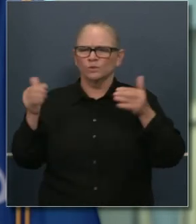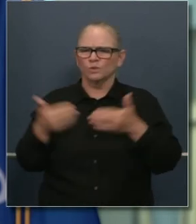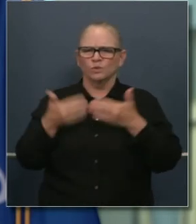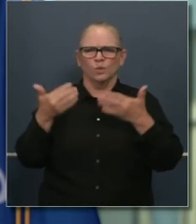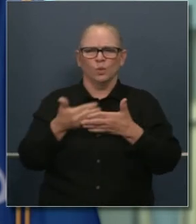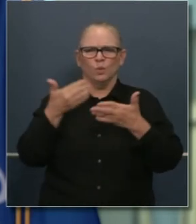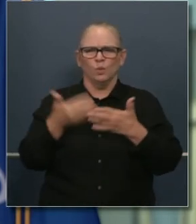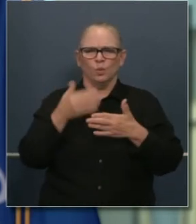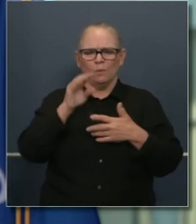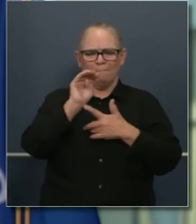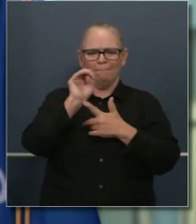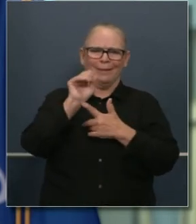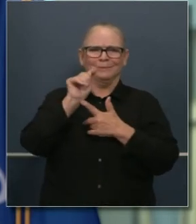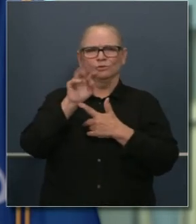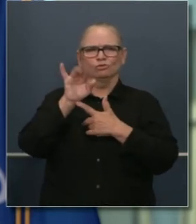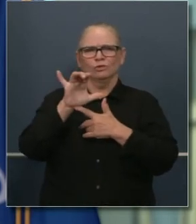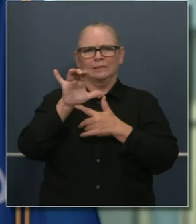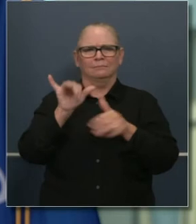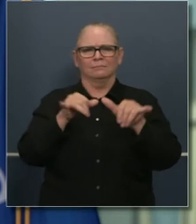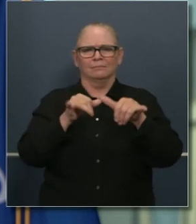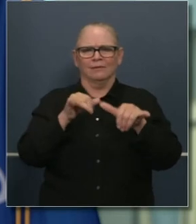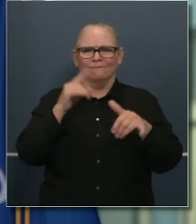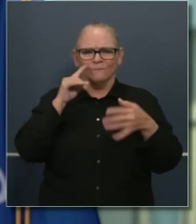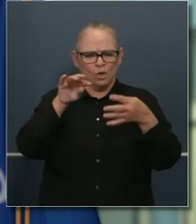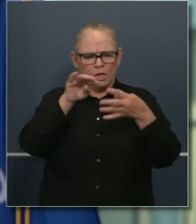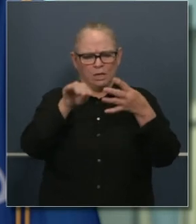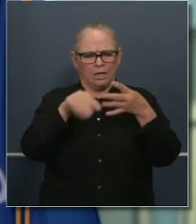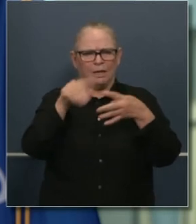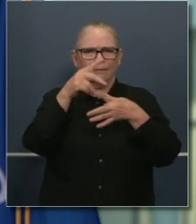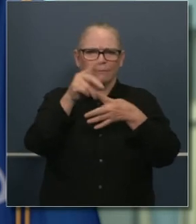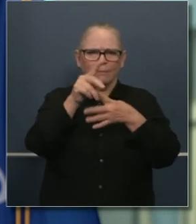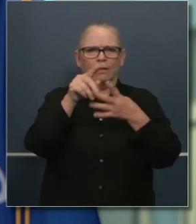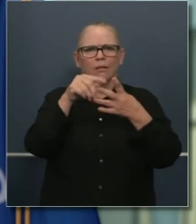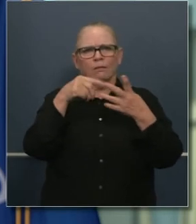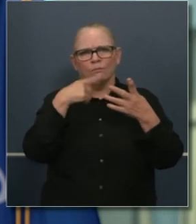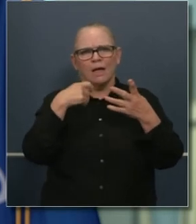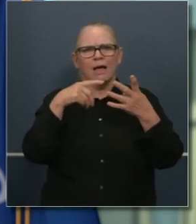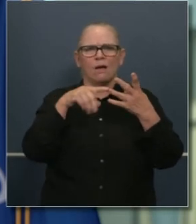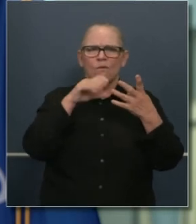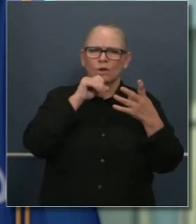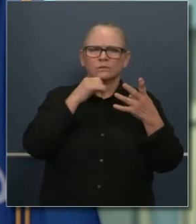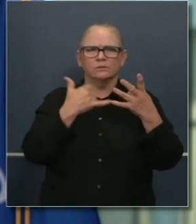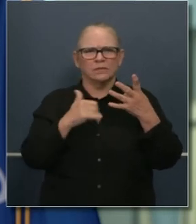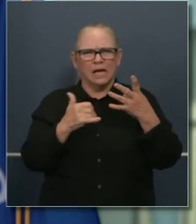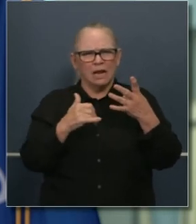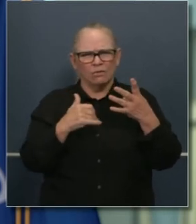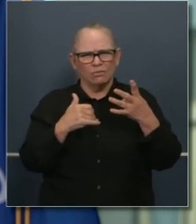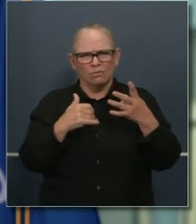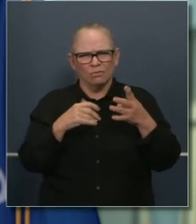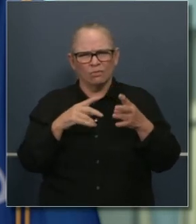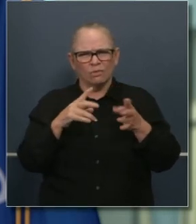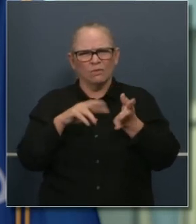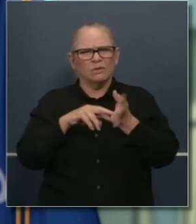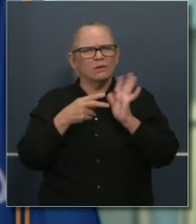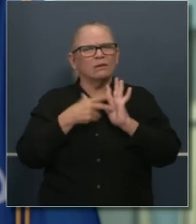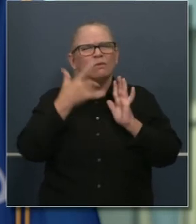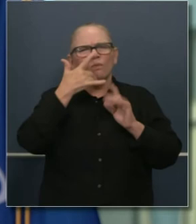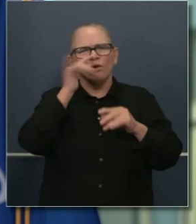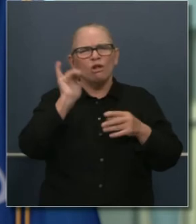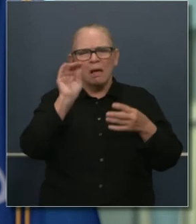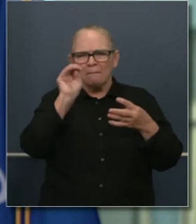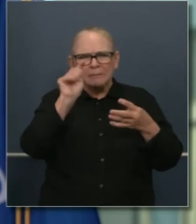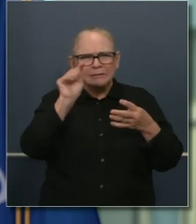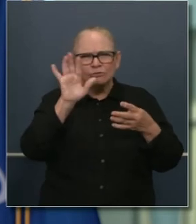presentar una medición en cuanto a estas etapas psuv divididas por colores